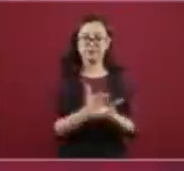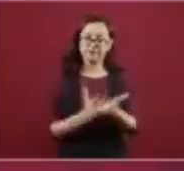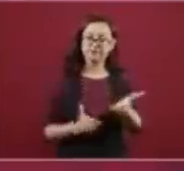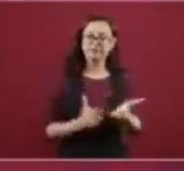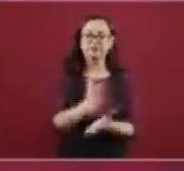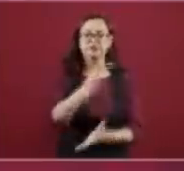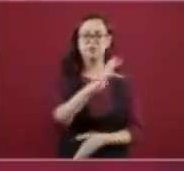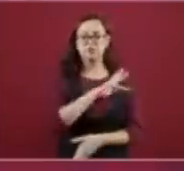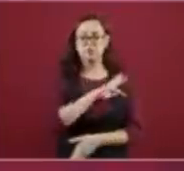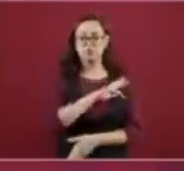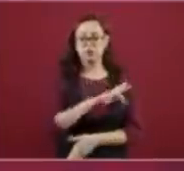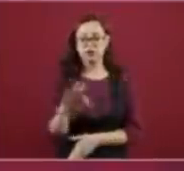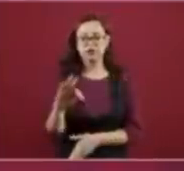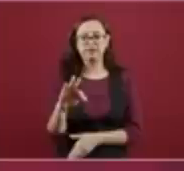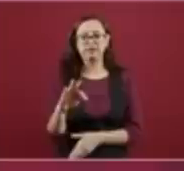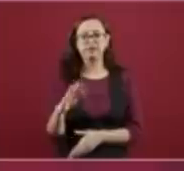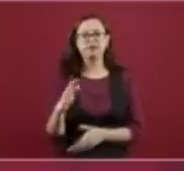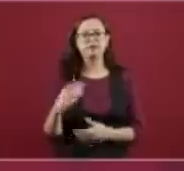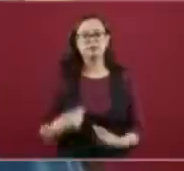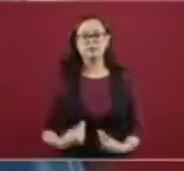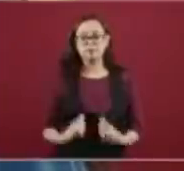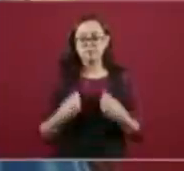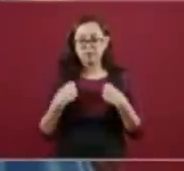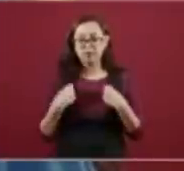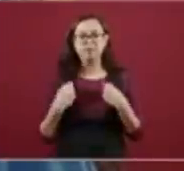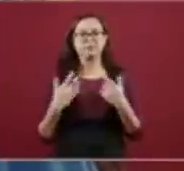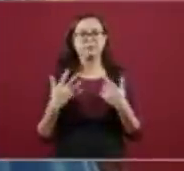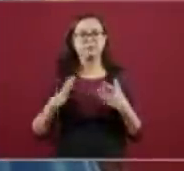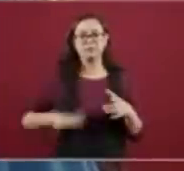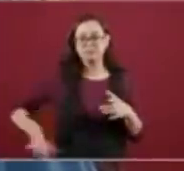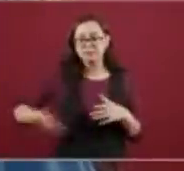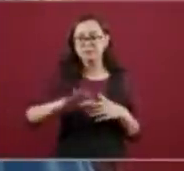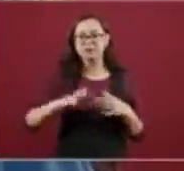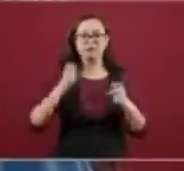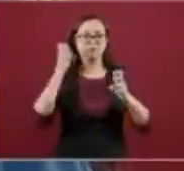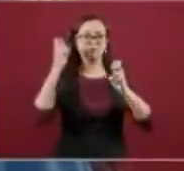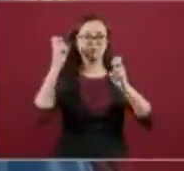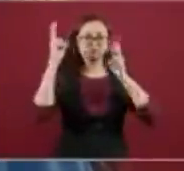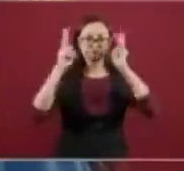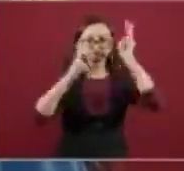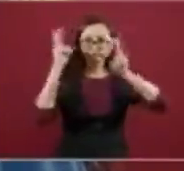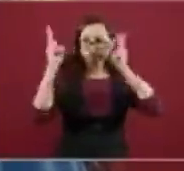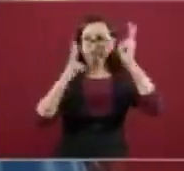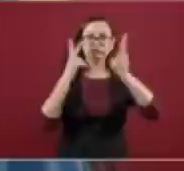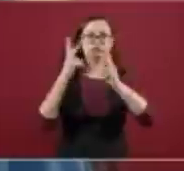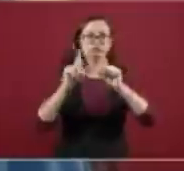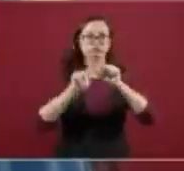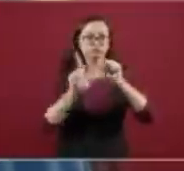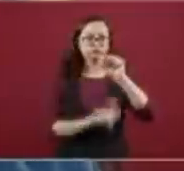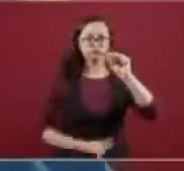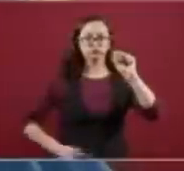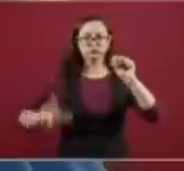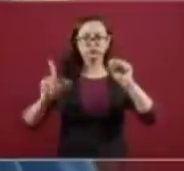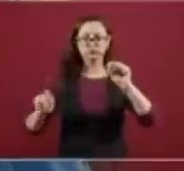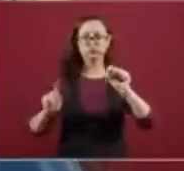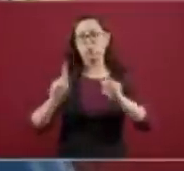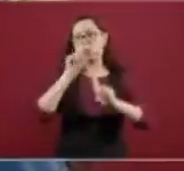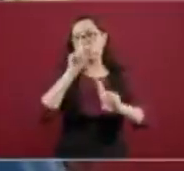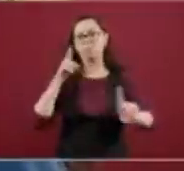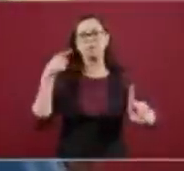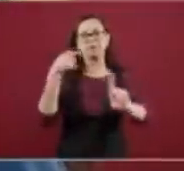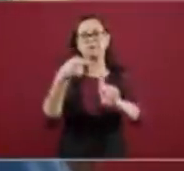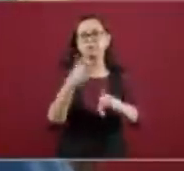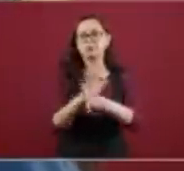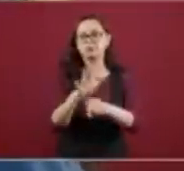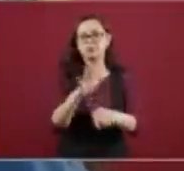personas que habitan y visitan este país. Uno de los objetivos es que la cultura